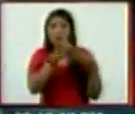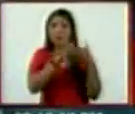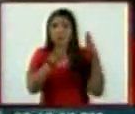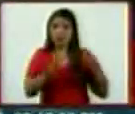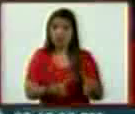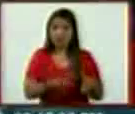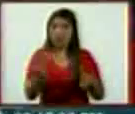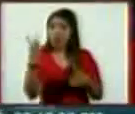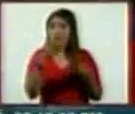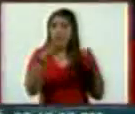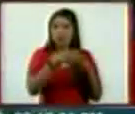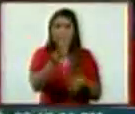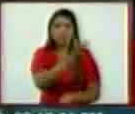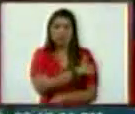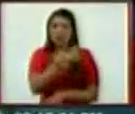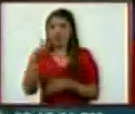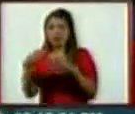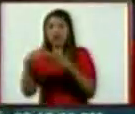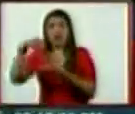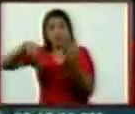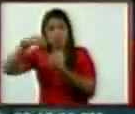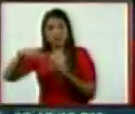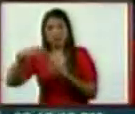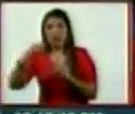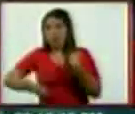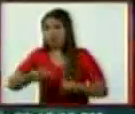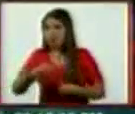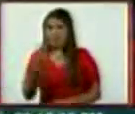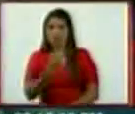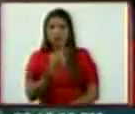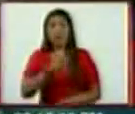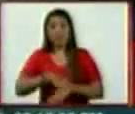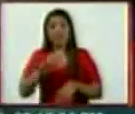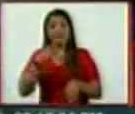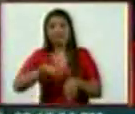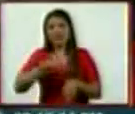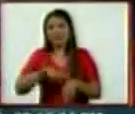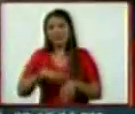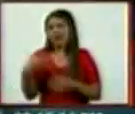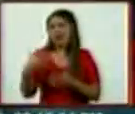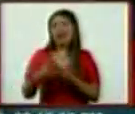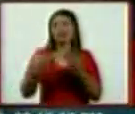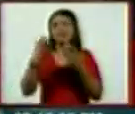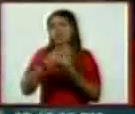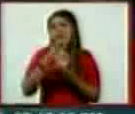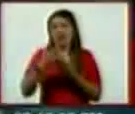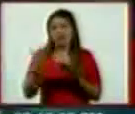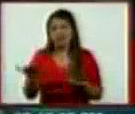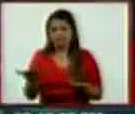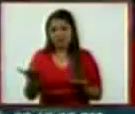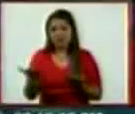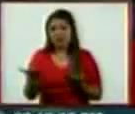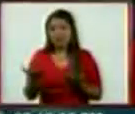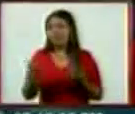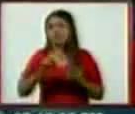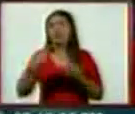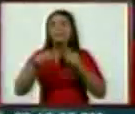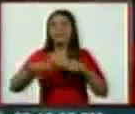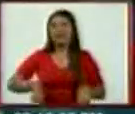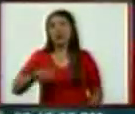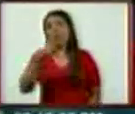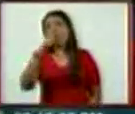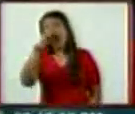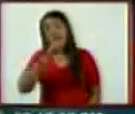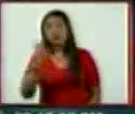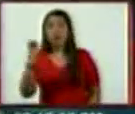sectores por la recuperación del tiempo y para no perder el semestre o el año, dependiendo de cómo